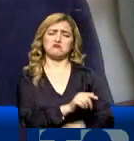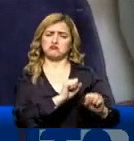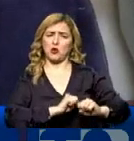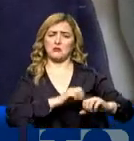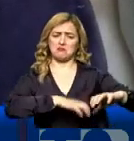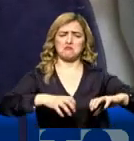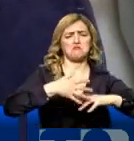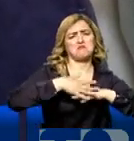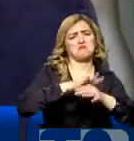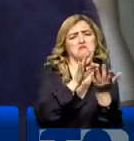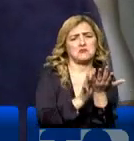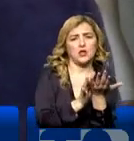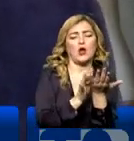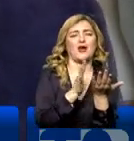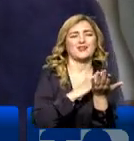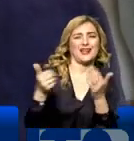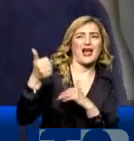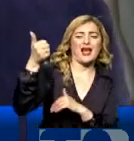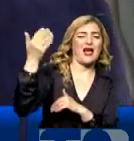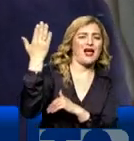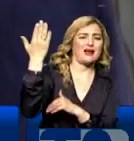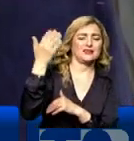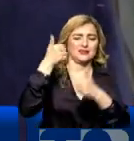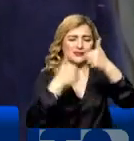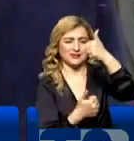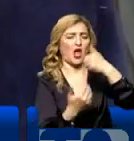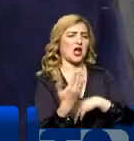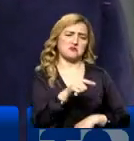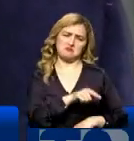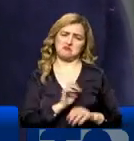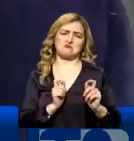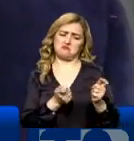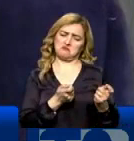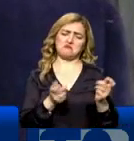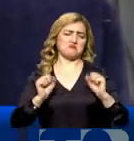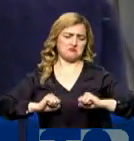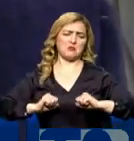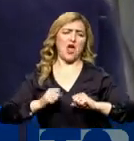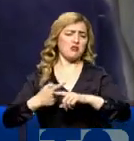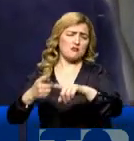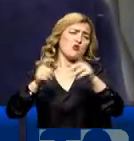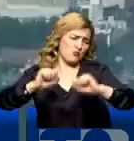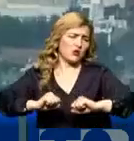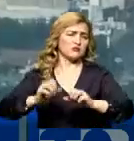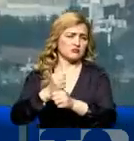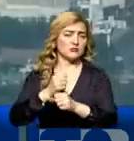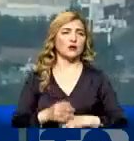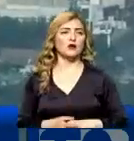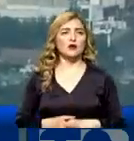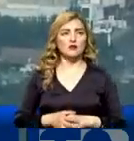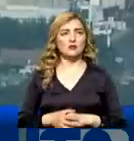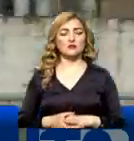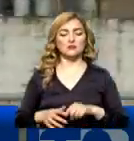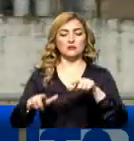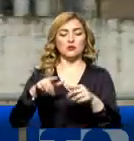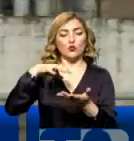alcaldías menores, y esto sí creo que puede dar lugar a que esa zona y otras puedan llegar a esa condición. En la población